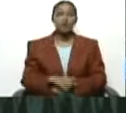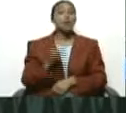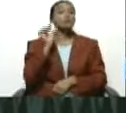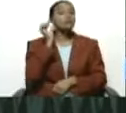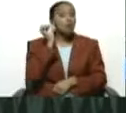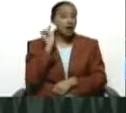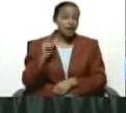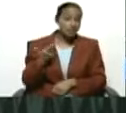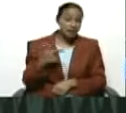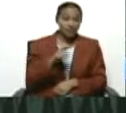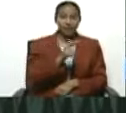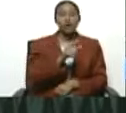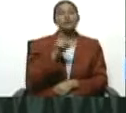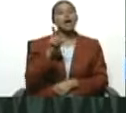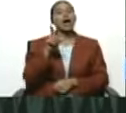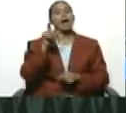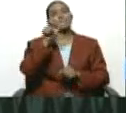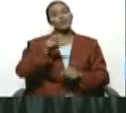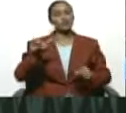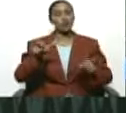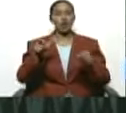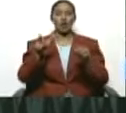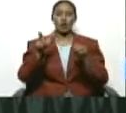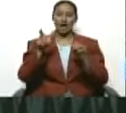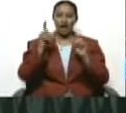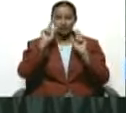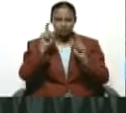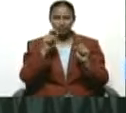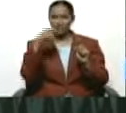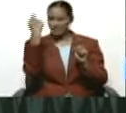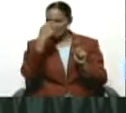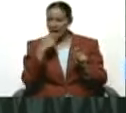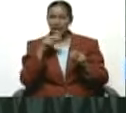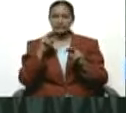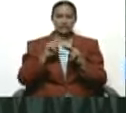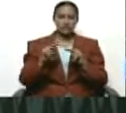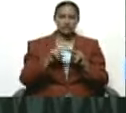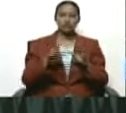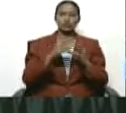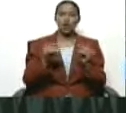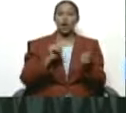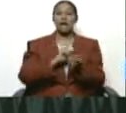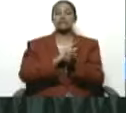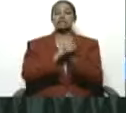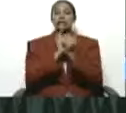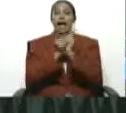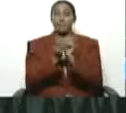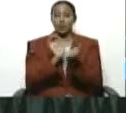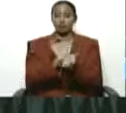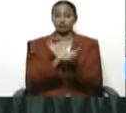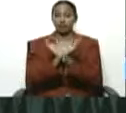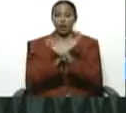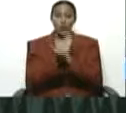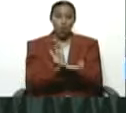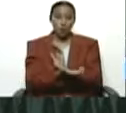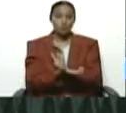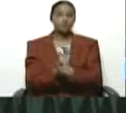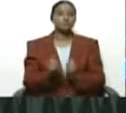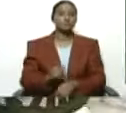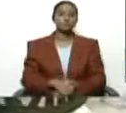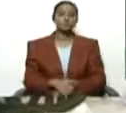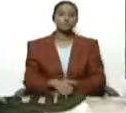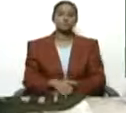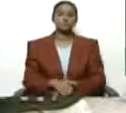Transportistas, Recreadores, Brigadas contra el Cambio Climático, Sector Universitario, Tupac Amaru,